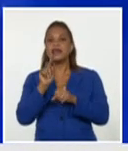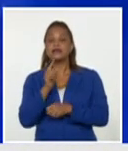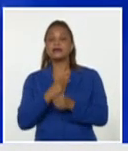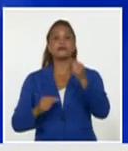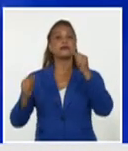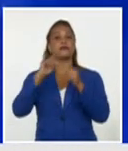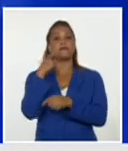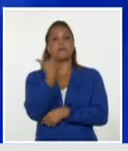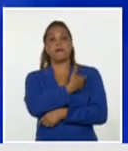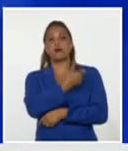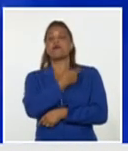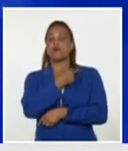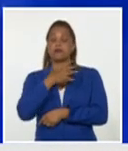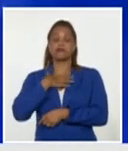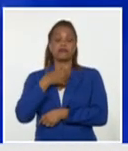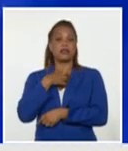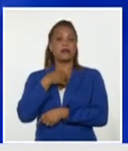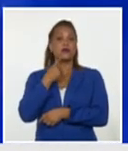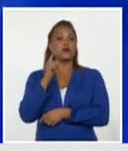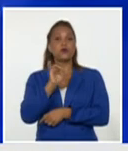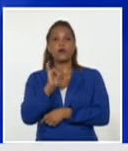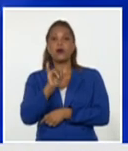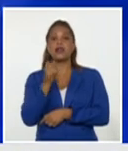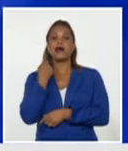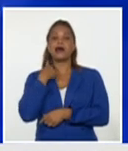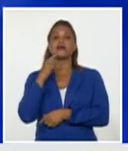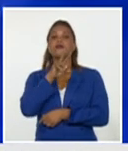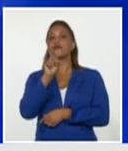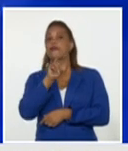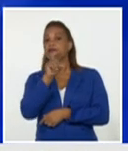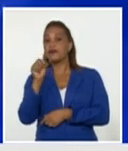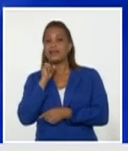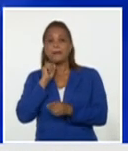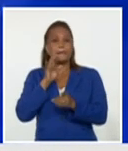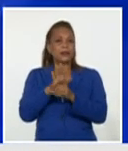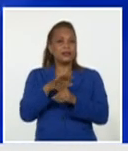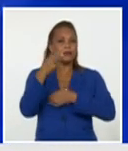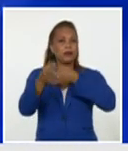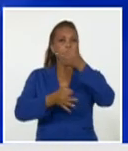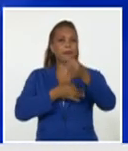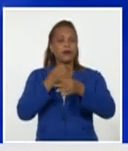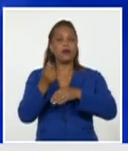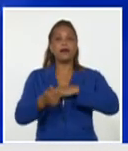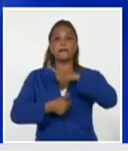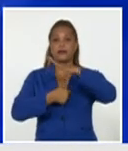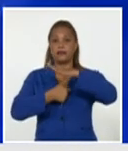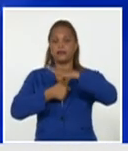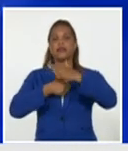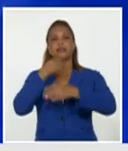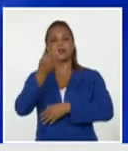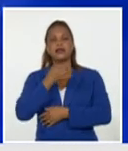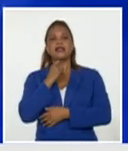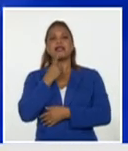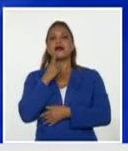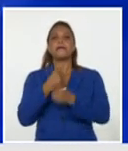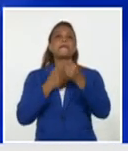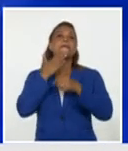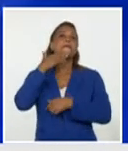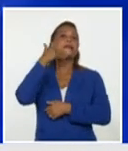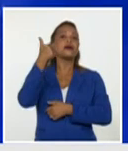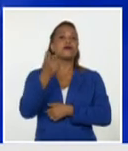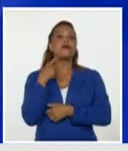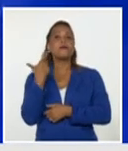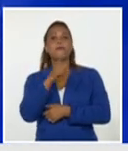en una oportunidad en el año 2020, al inicio, planteó nuestro presidente. Esa es la vacuna que tenemos